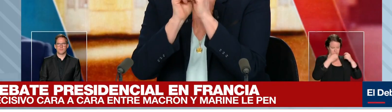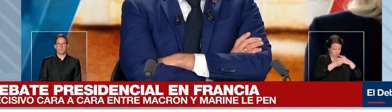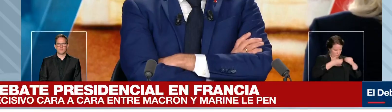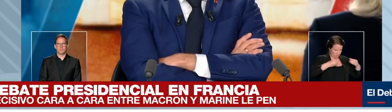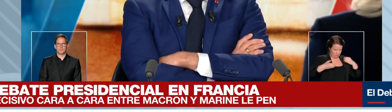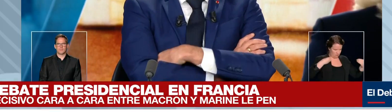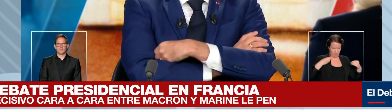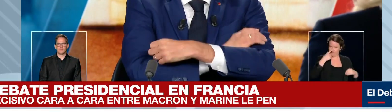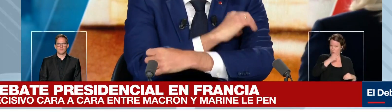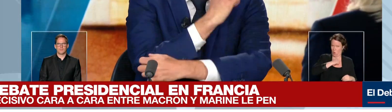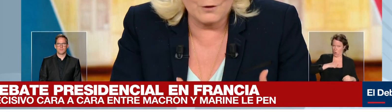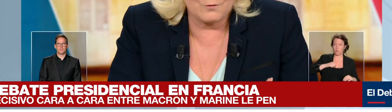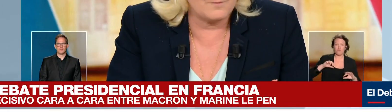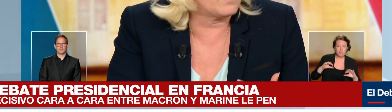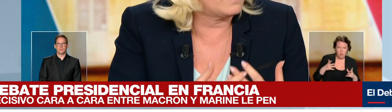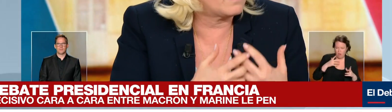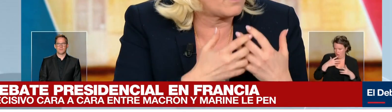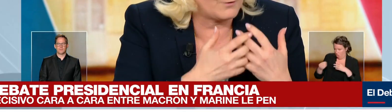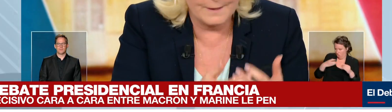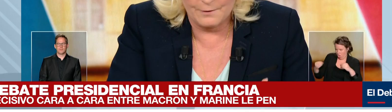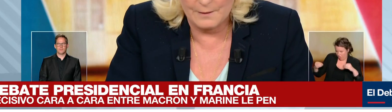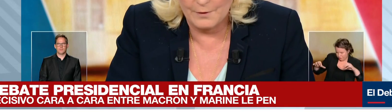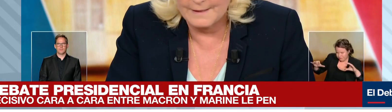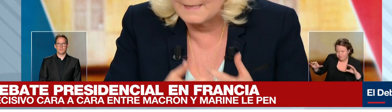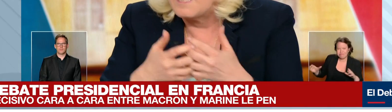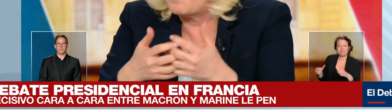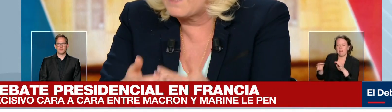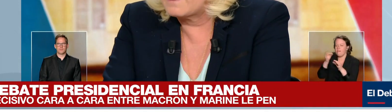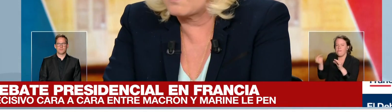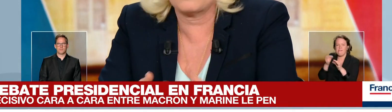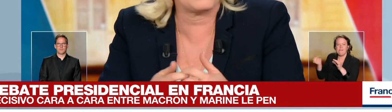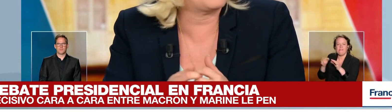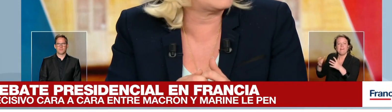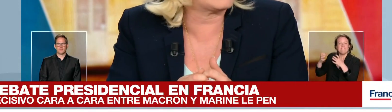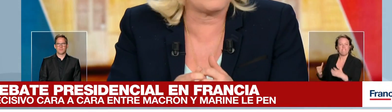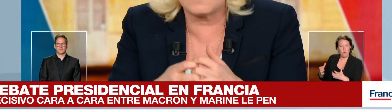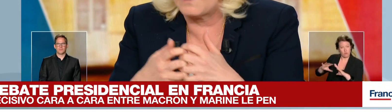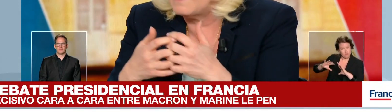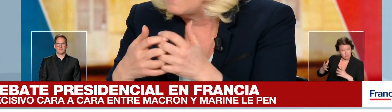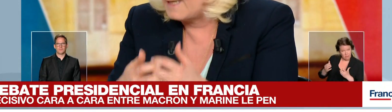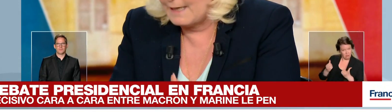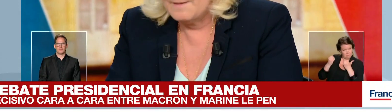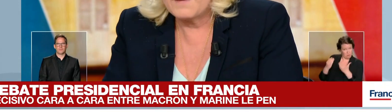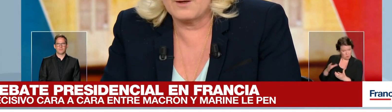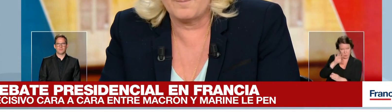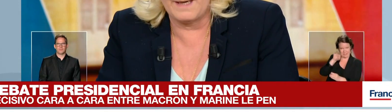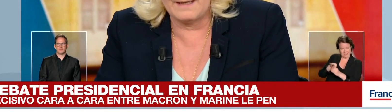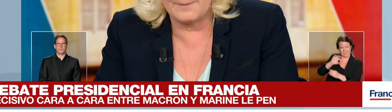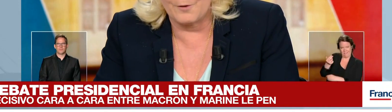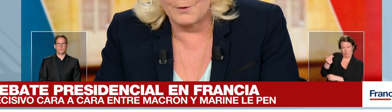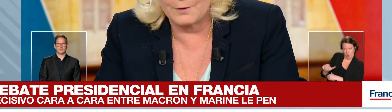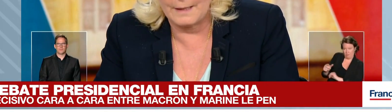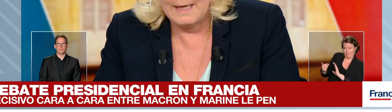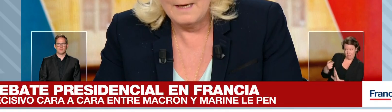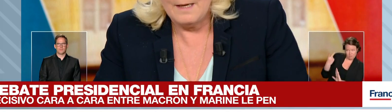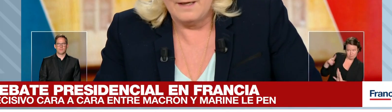que volver a coser, hay que remendar la democracia francesa. Y yo estoy a favor del renacimiento democrático mediante este